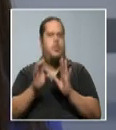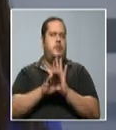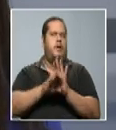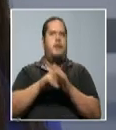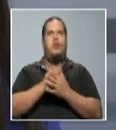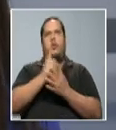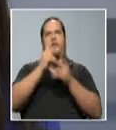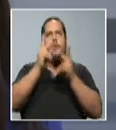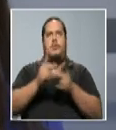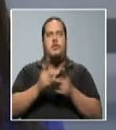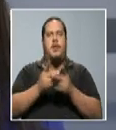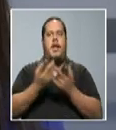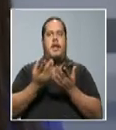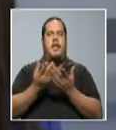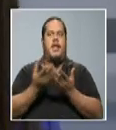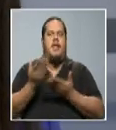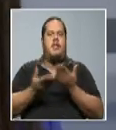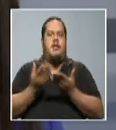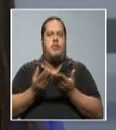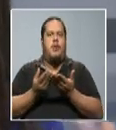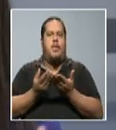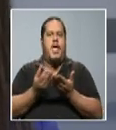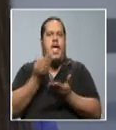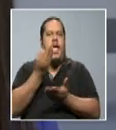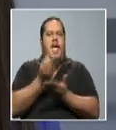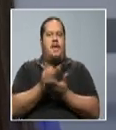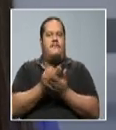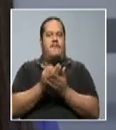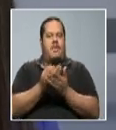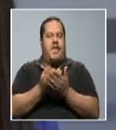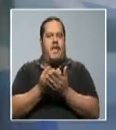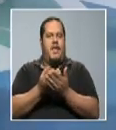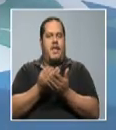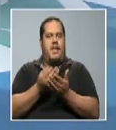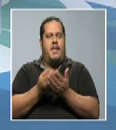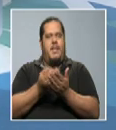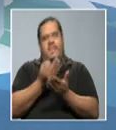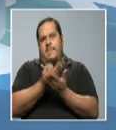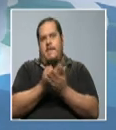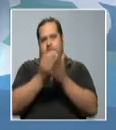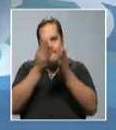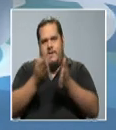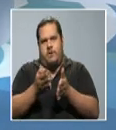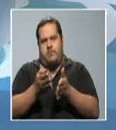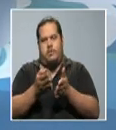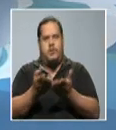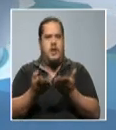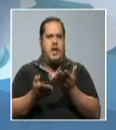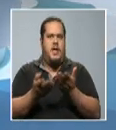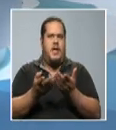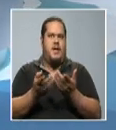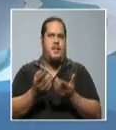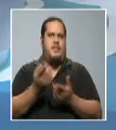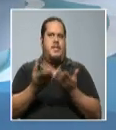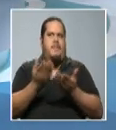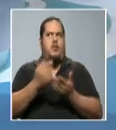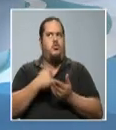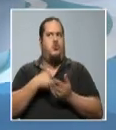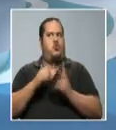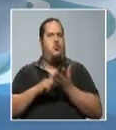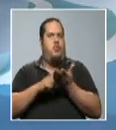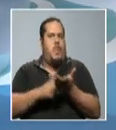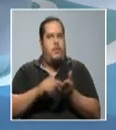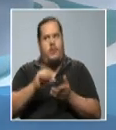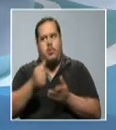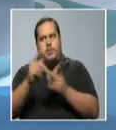persona que sirvió de fiador y la otra persona quedó mal, tal vez no es mi crédito el que está respondiendo, pero estoy como fiadora y eso me afecta? ¿Cuáles